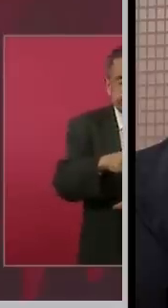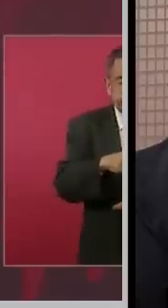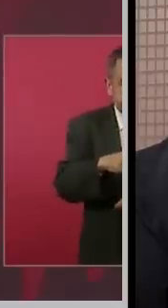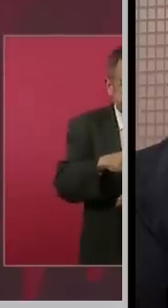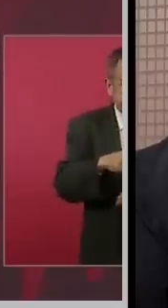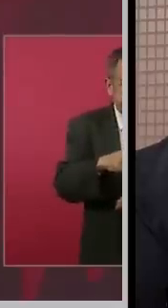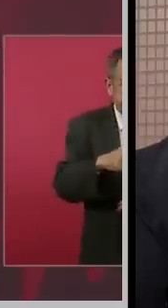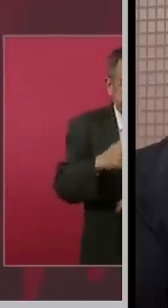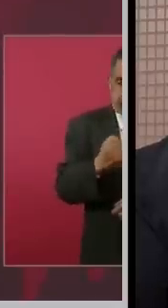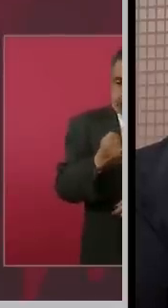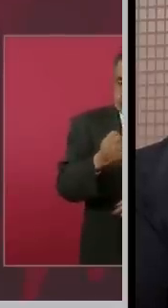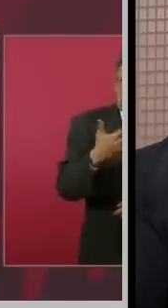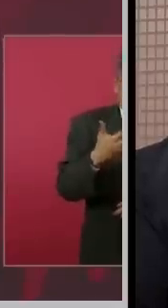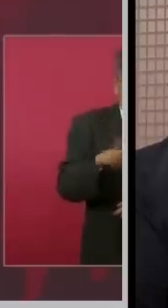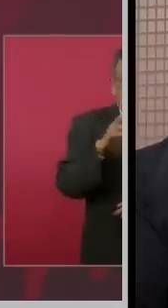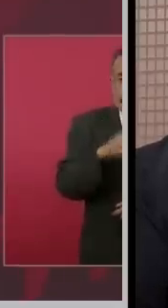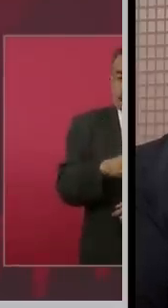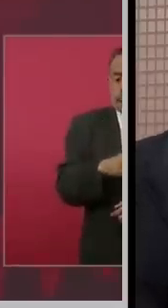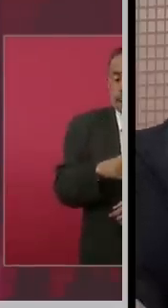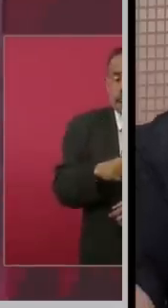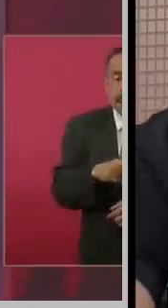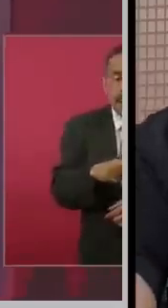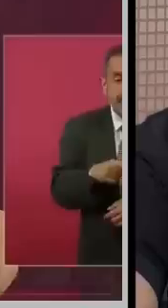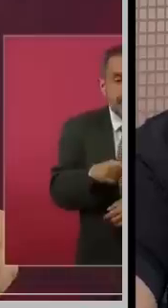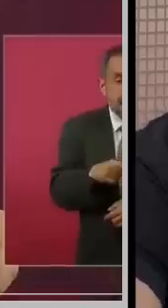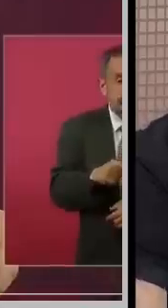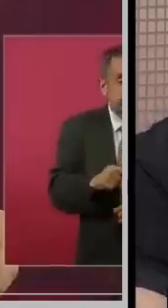alto calibre